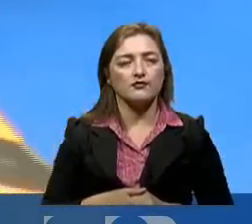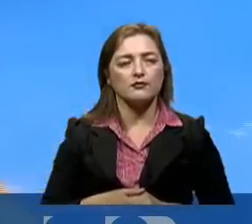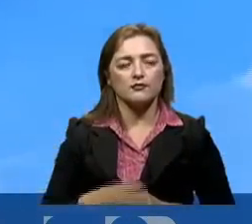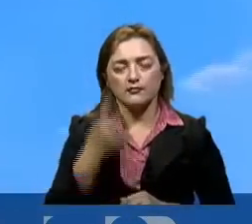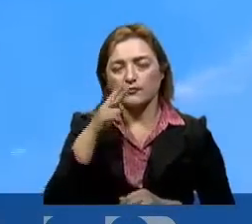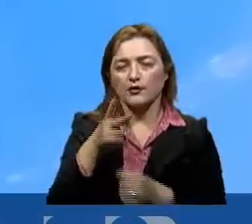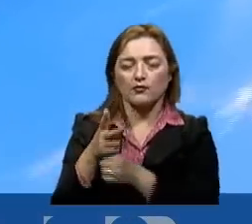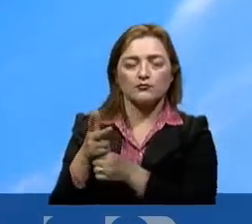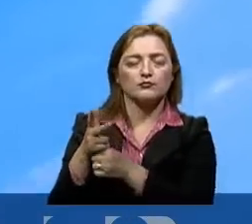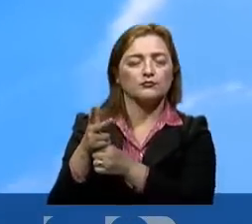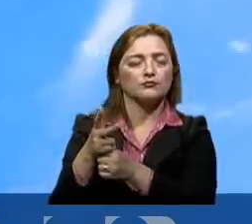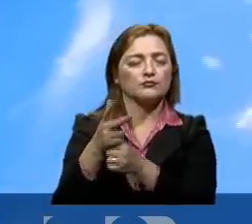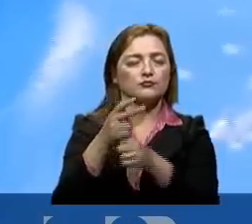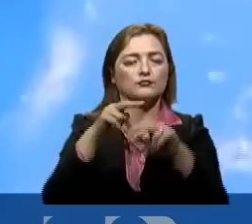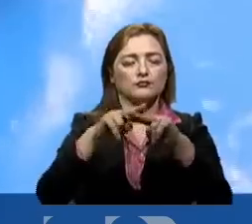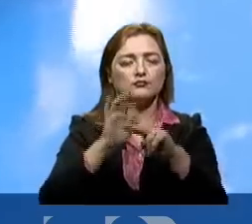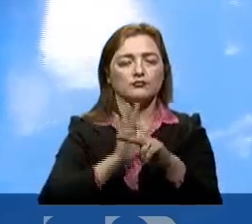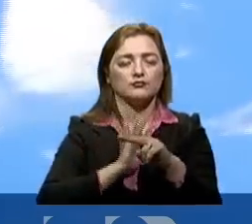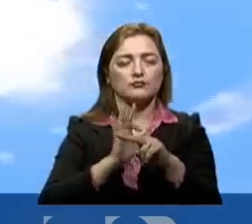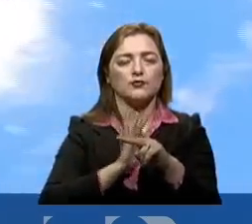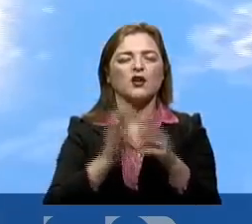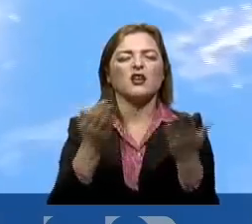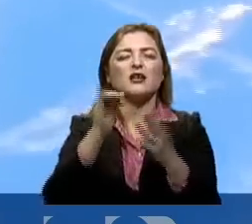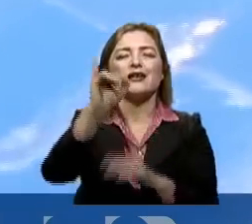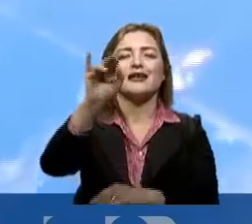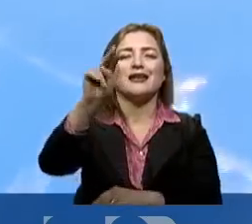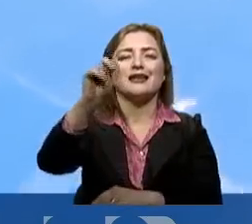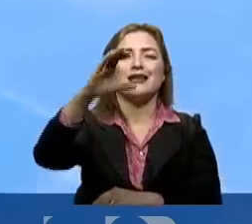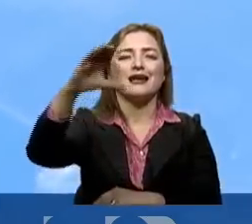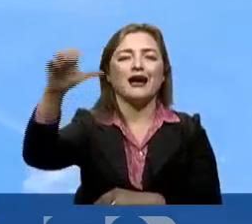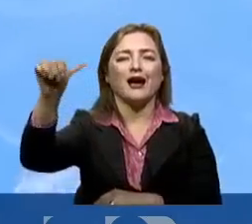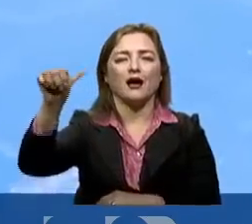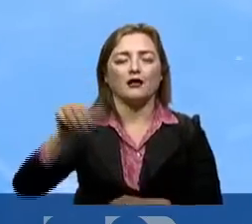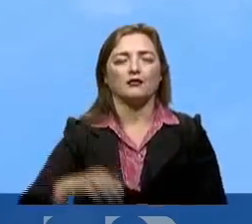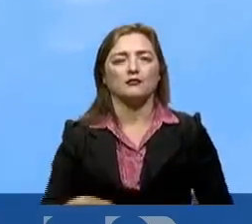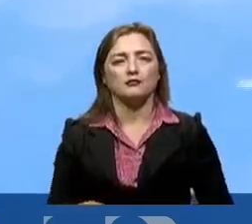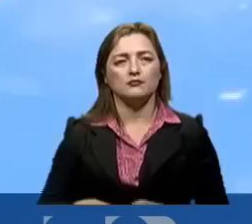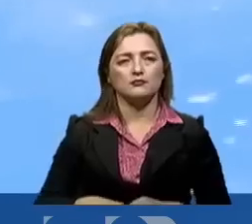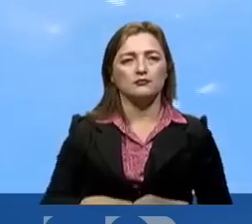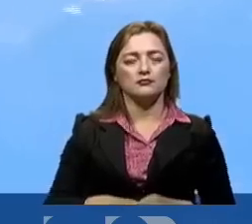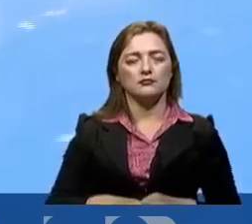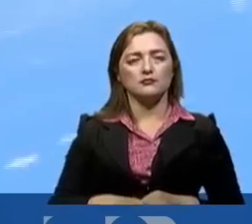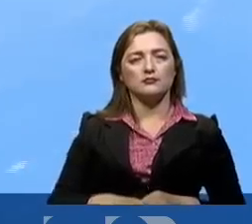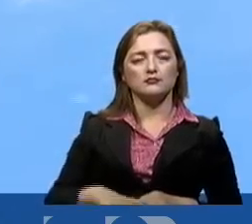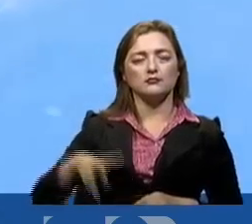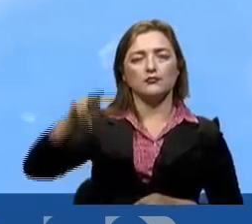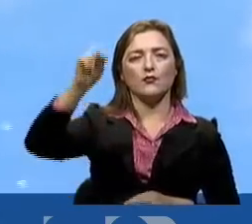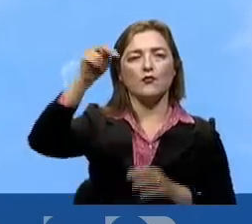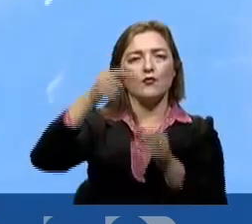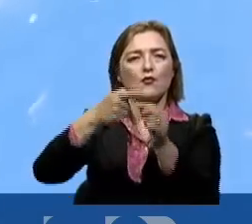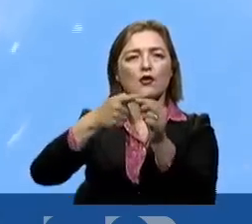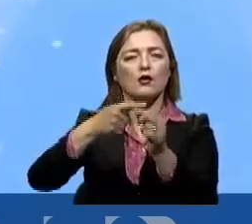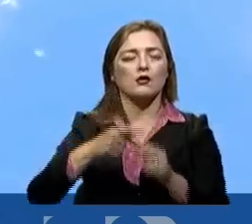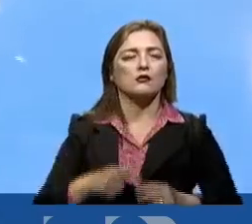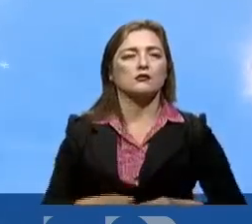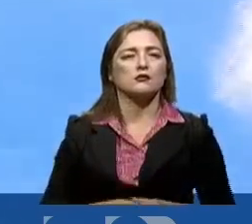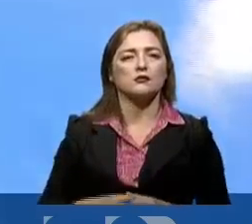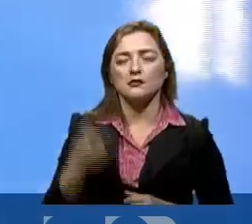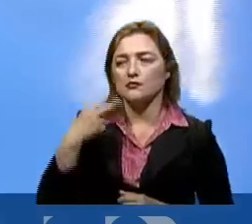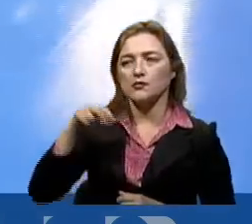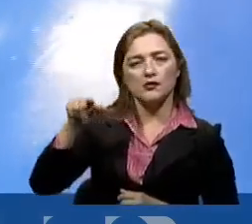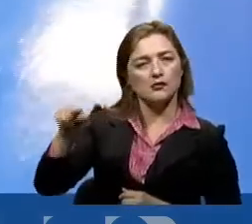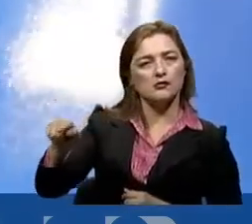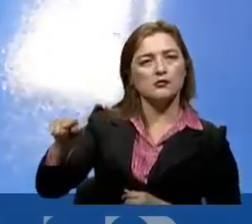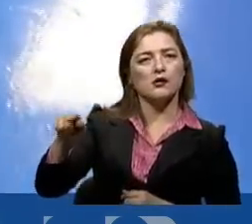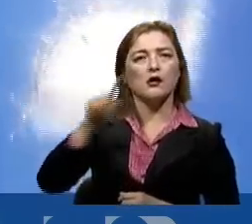este centro de revisión técnica vehicular de San Isidro, que es en donde nos encontramos en este momento aquí en el norte de la capital. Ustedes pueden observar,